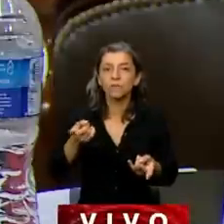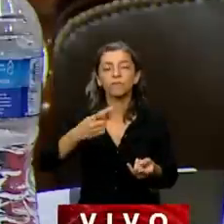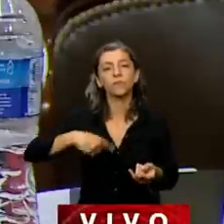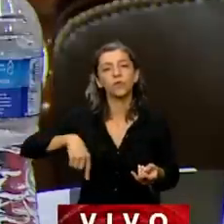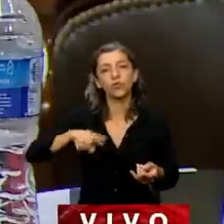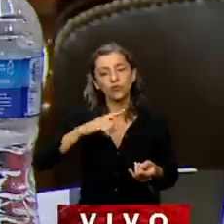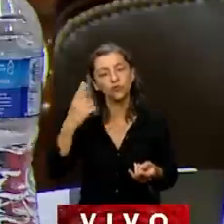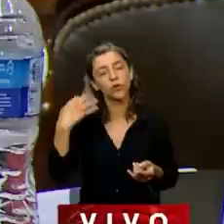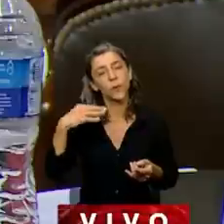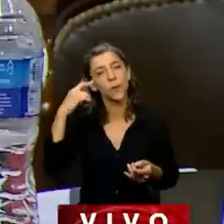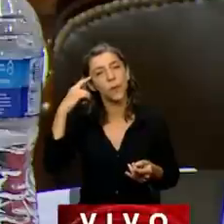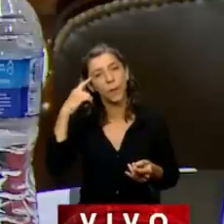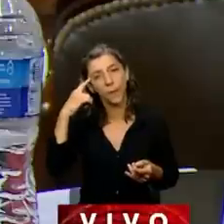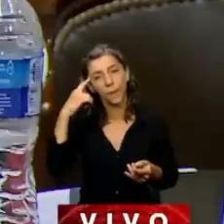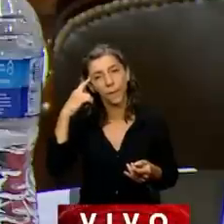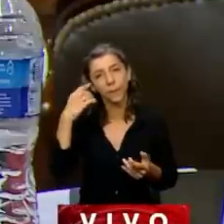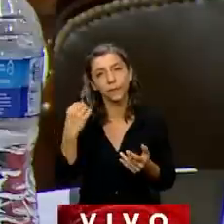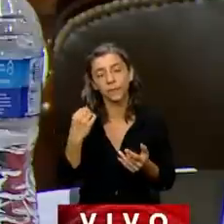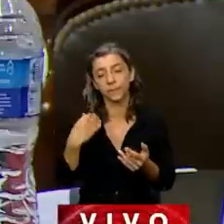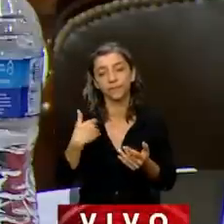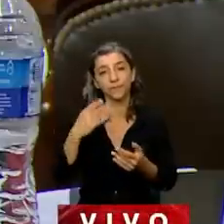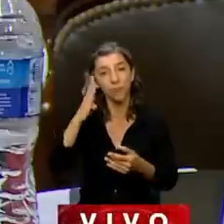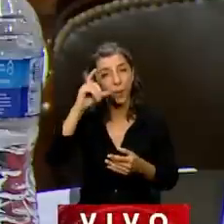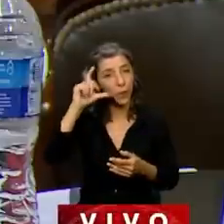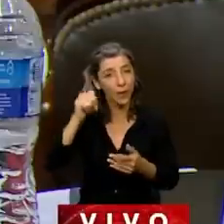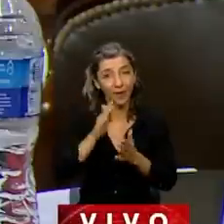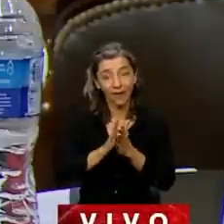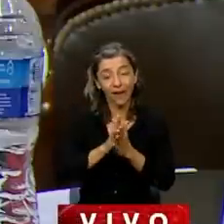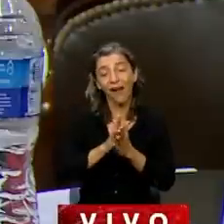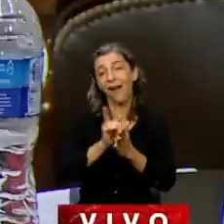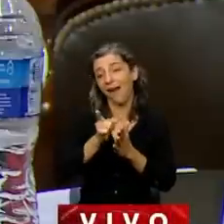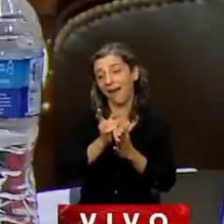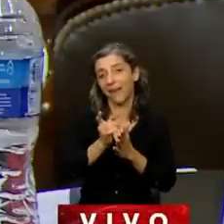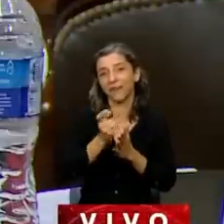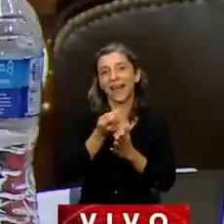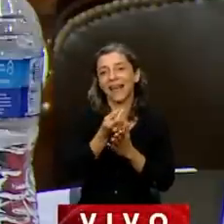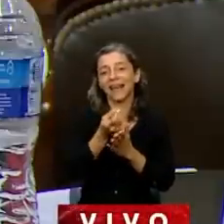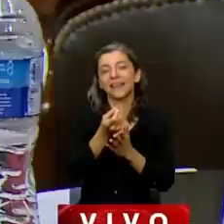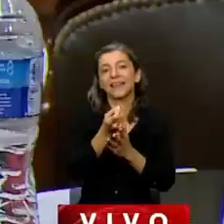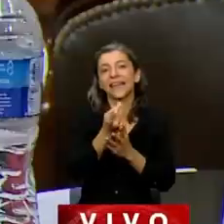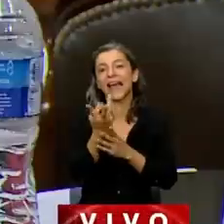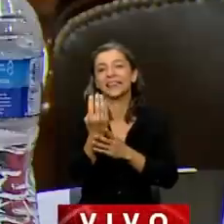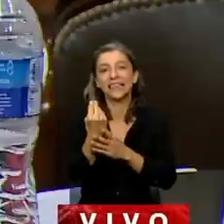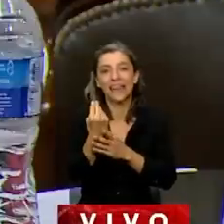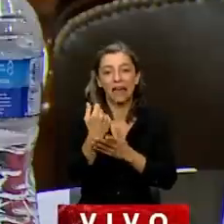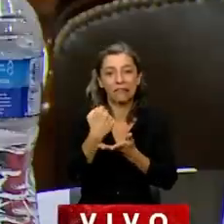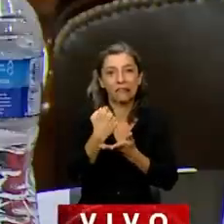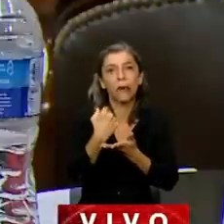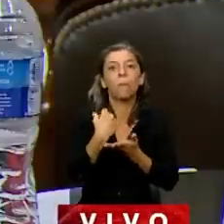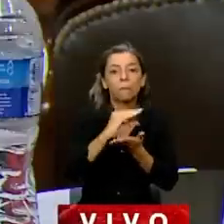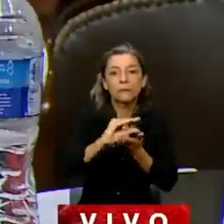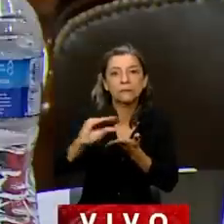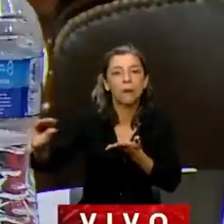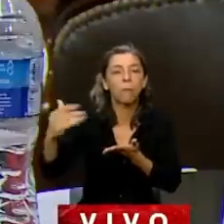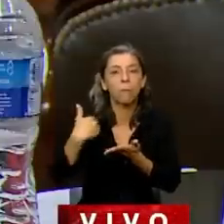tomar nota que el monto de las becas se da entre 7.000 y 9.000 pesos. Nosotros